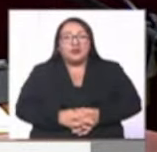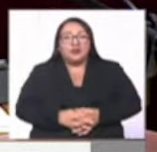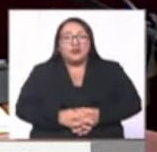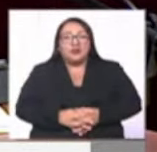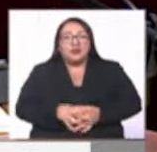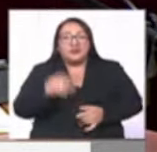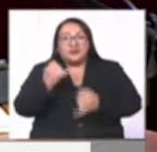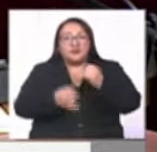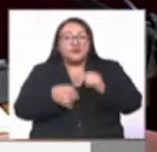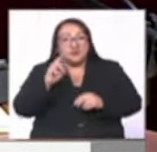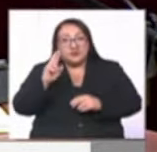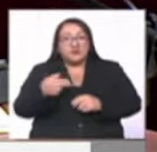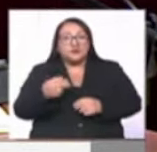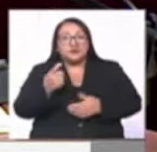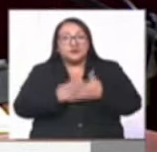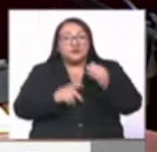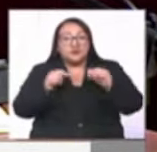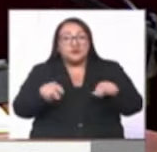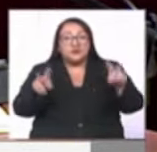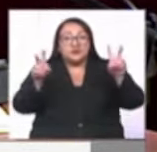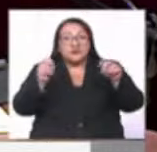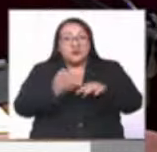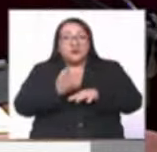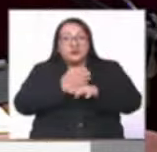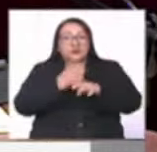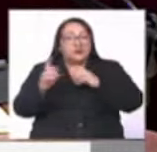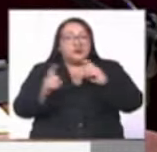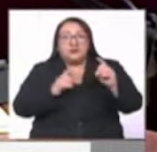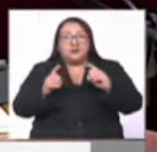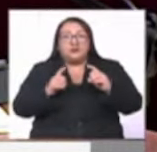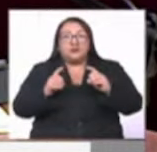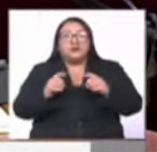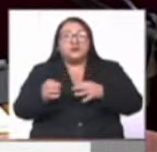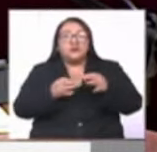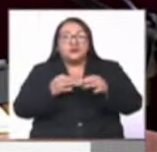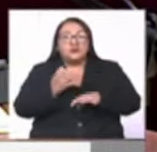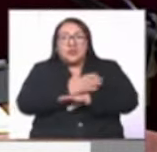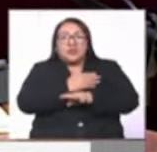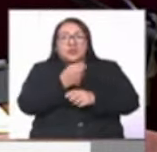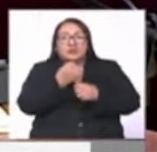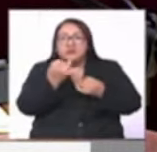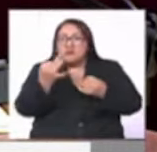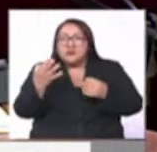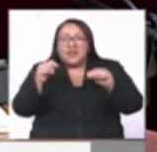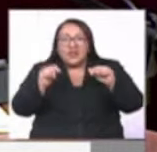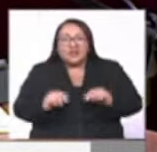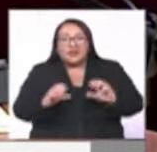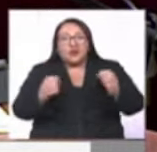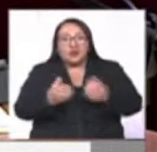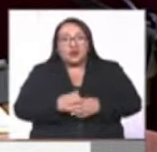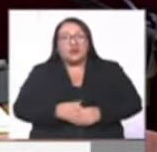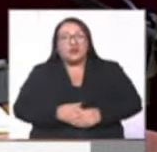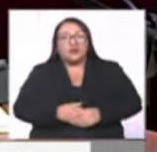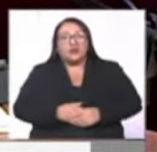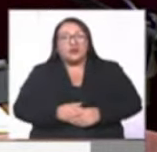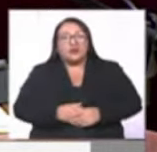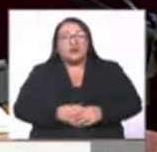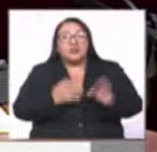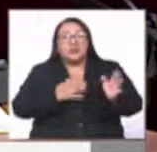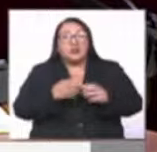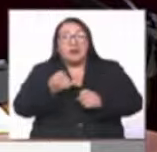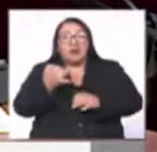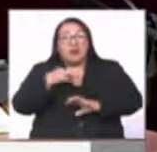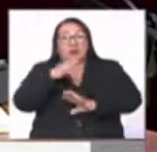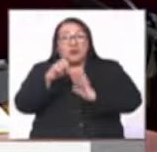última razón es que este tema fue tan debatido interpretativo en este congreso se plantearon varios